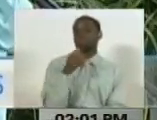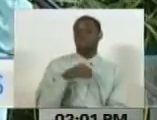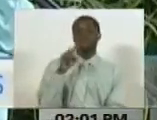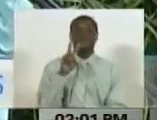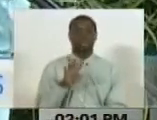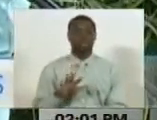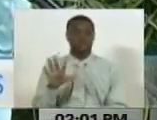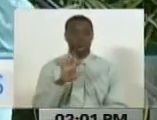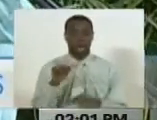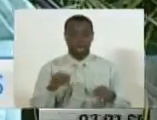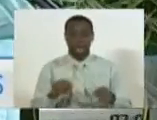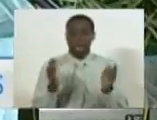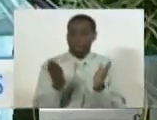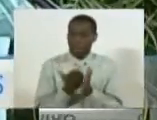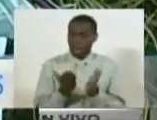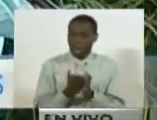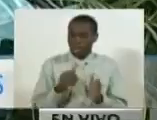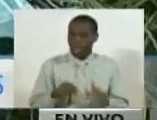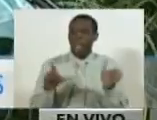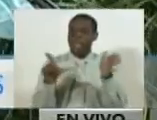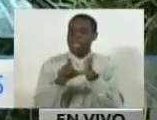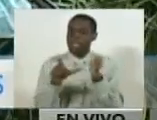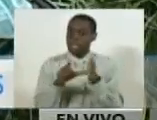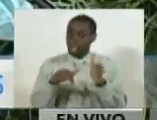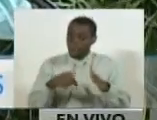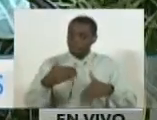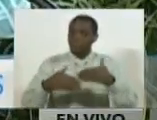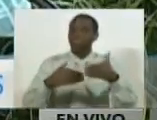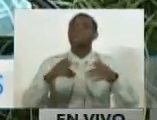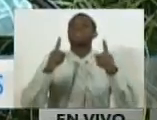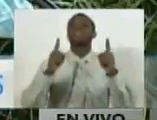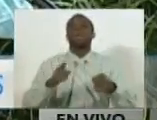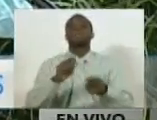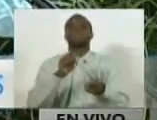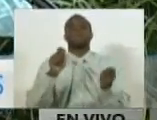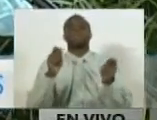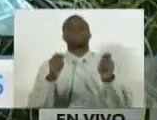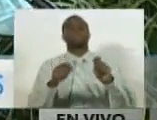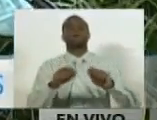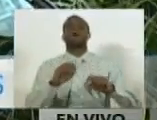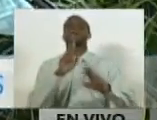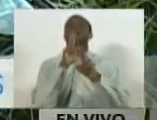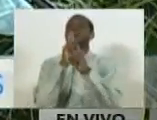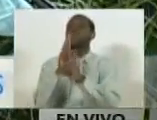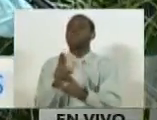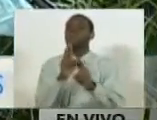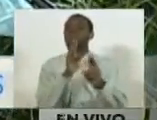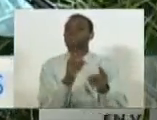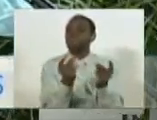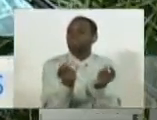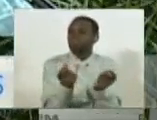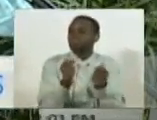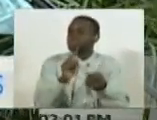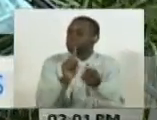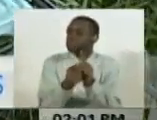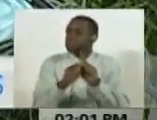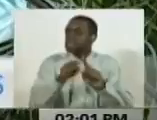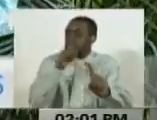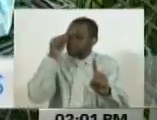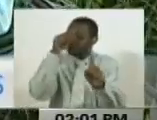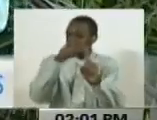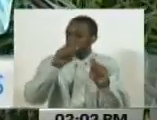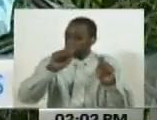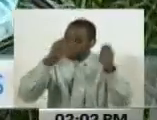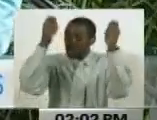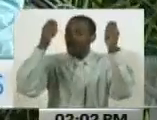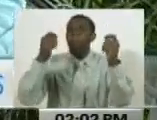la escuela, desde el liceo, desde la comunidad, a empezar a dar respuestas sensibles, útiles y efectivas para